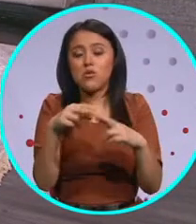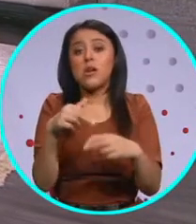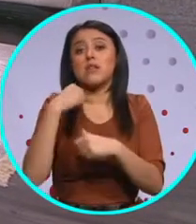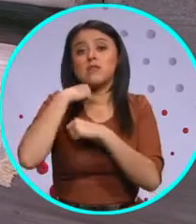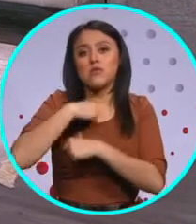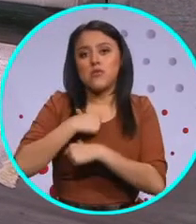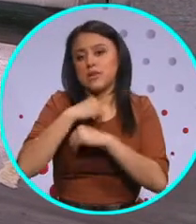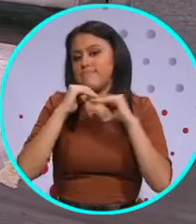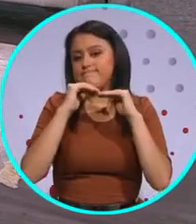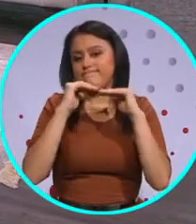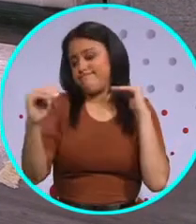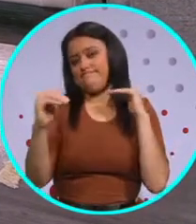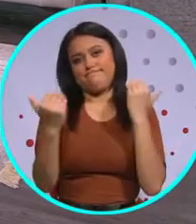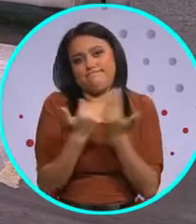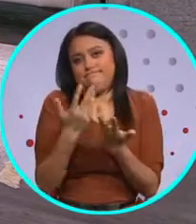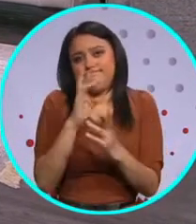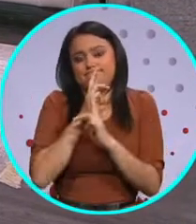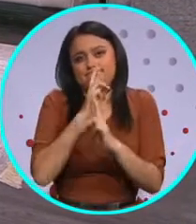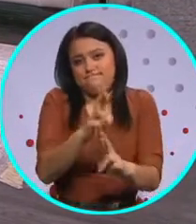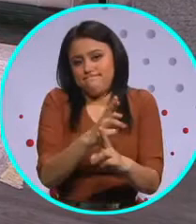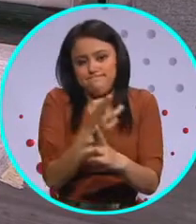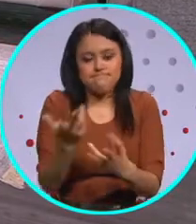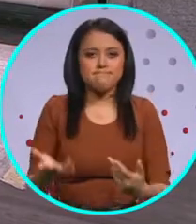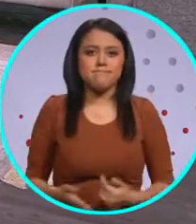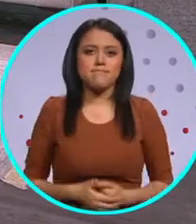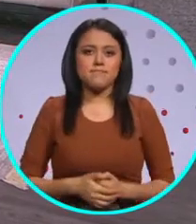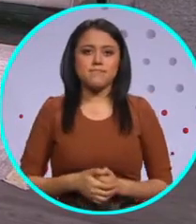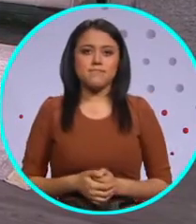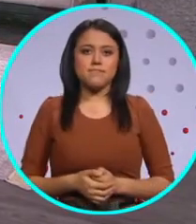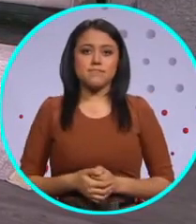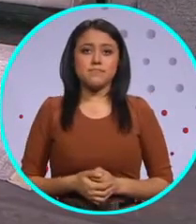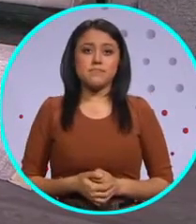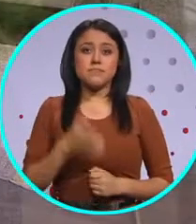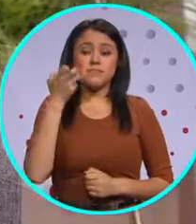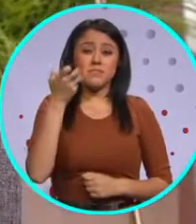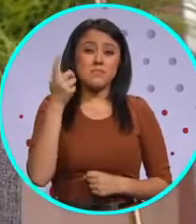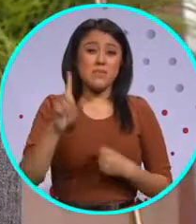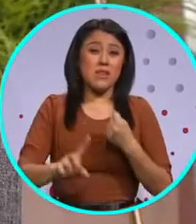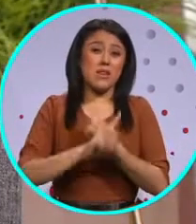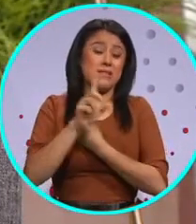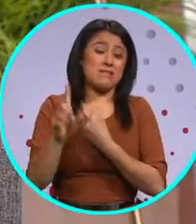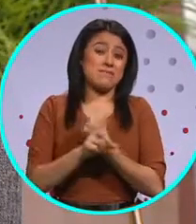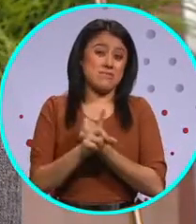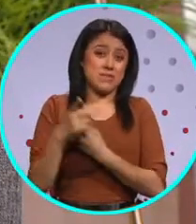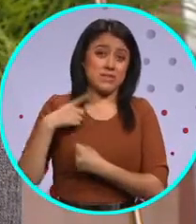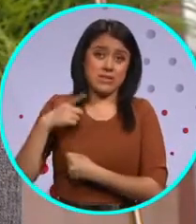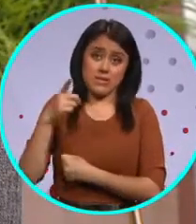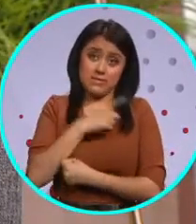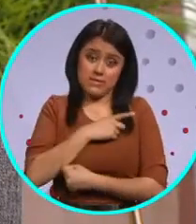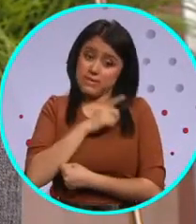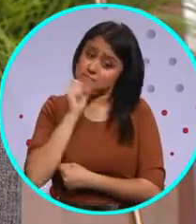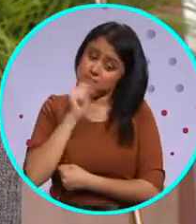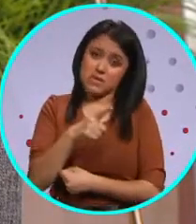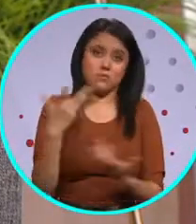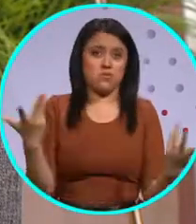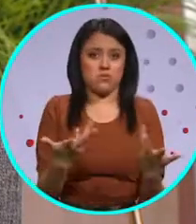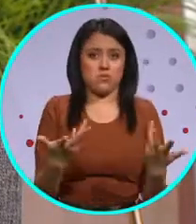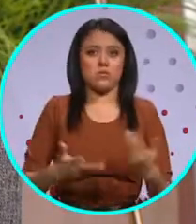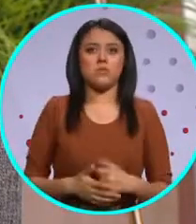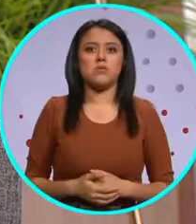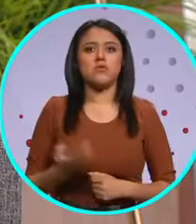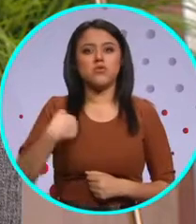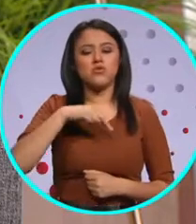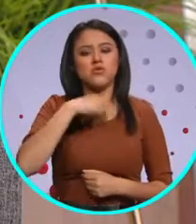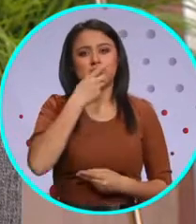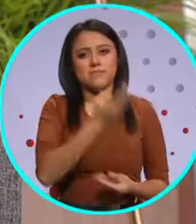y haya sido por motivos religiosos o por lo que sea pues las consecuencias son o deberían de ser las mismas y es por eso que nosotros que